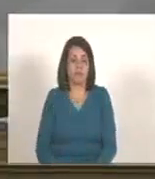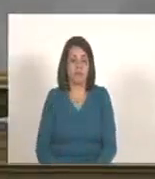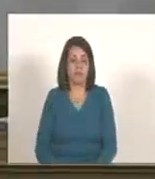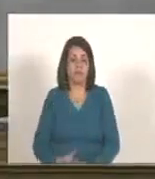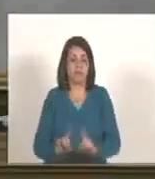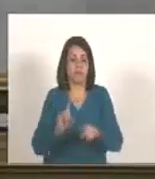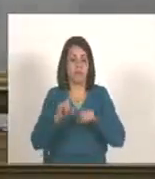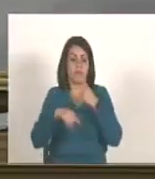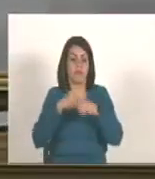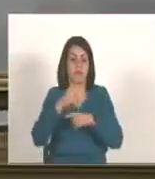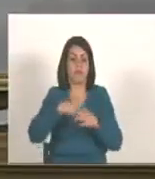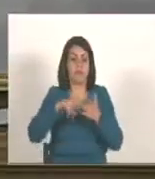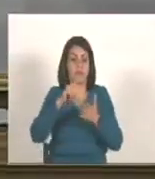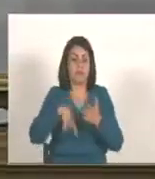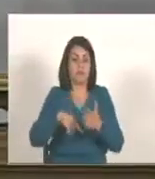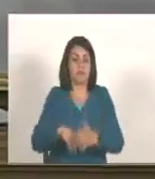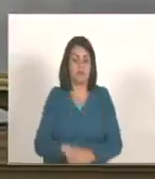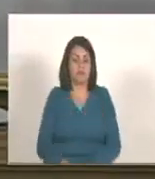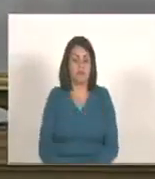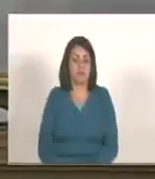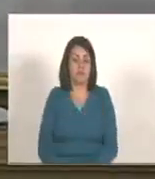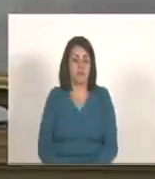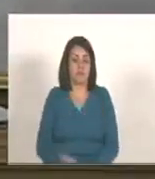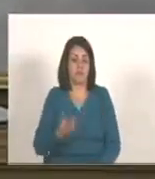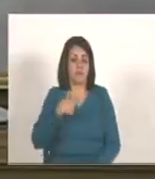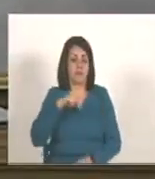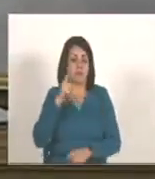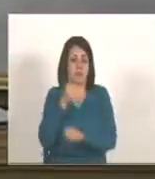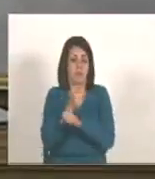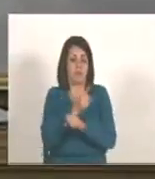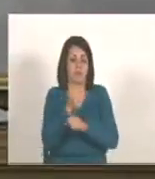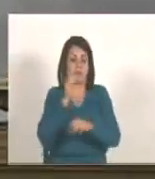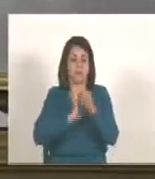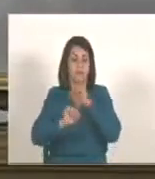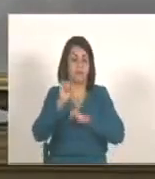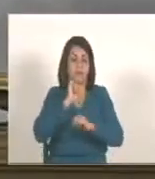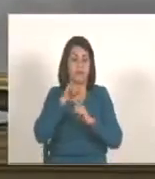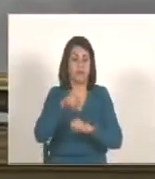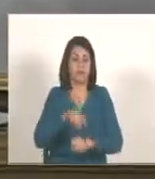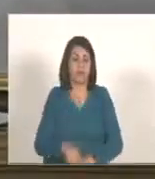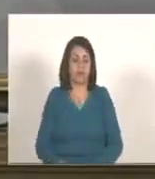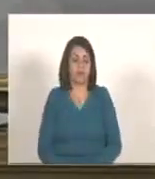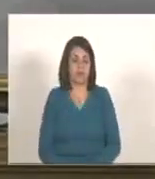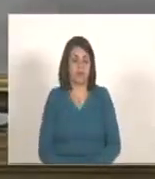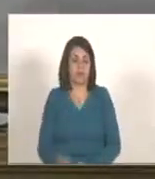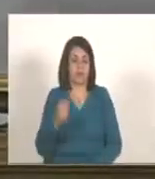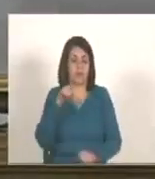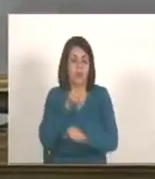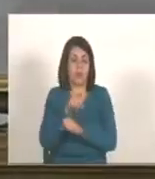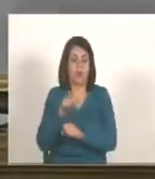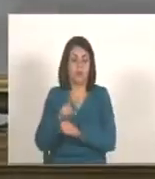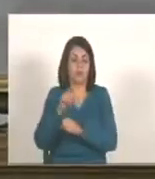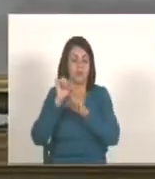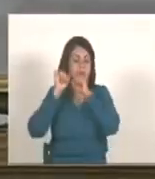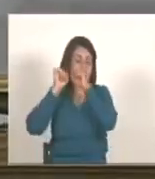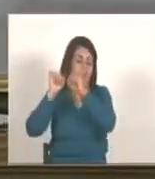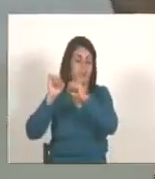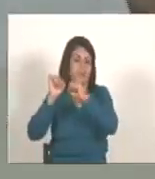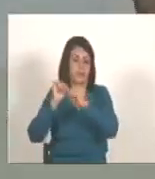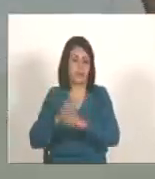Pero después que lo firmas, estás obligado a defenderlo. Estás obligado a repudiar